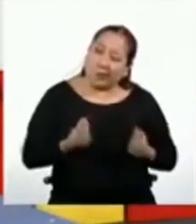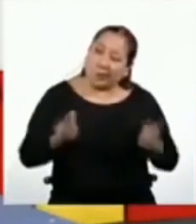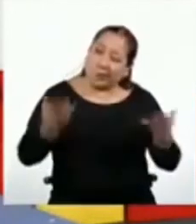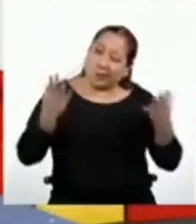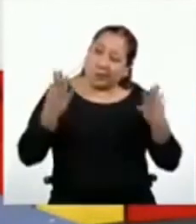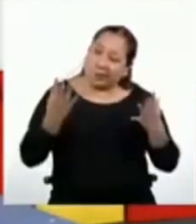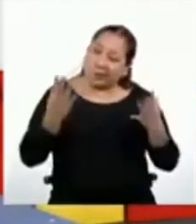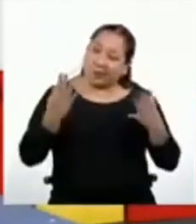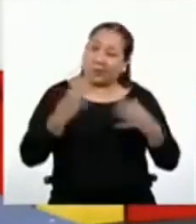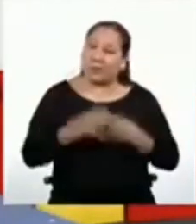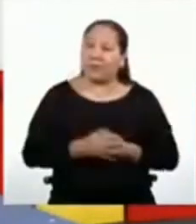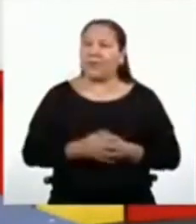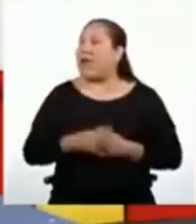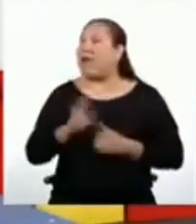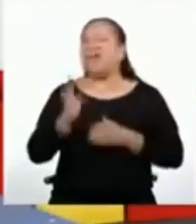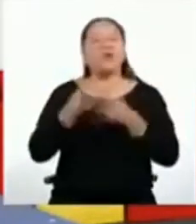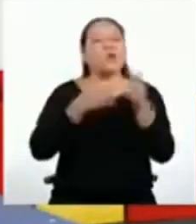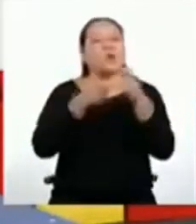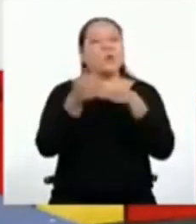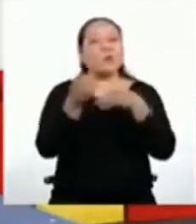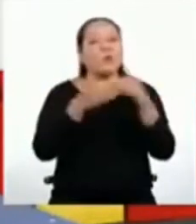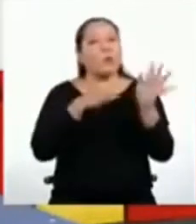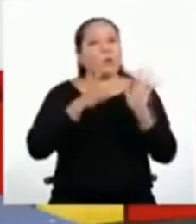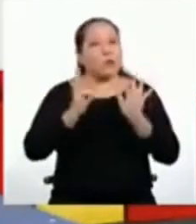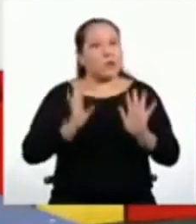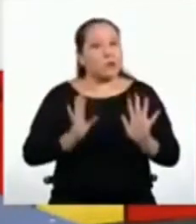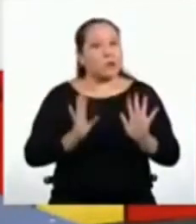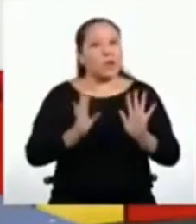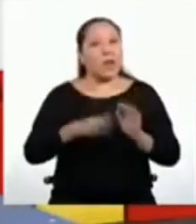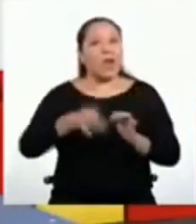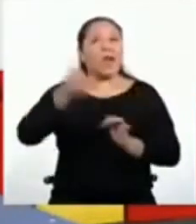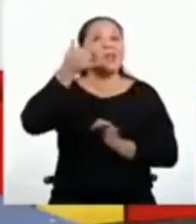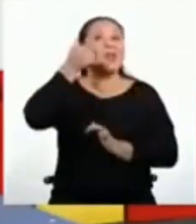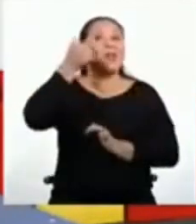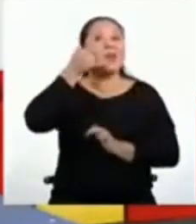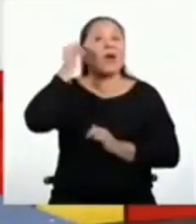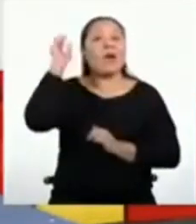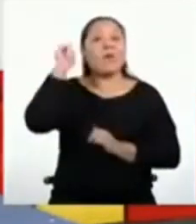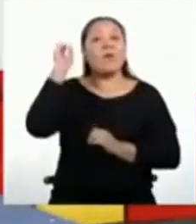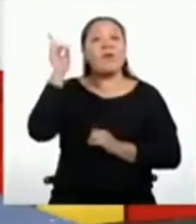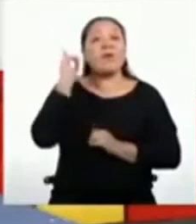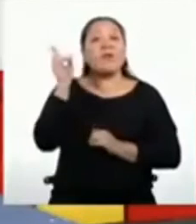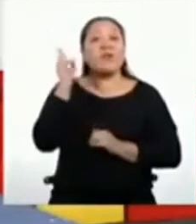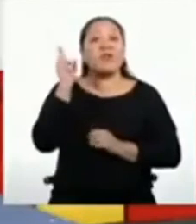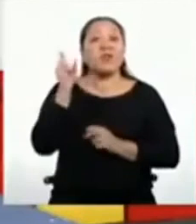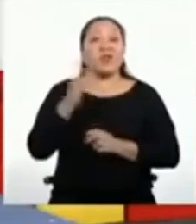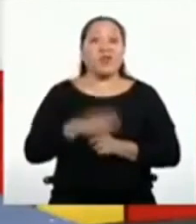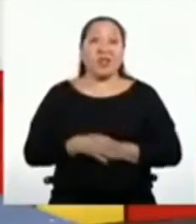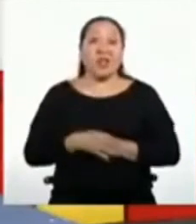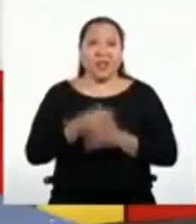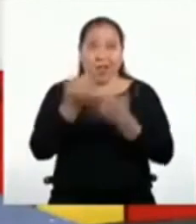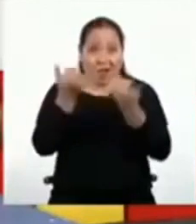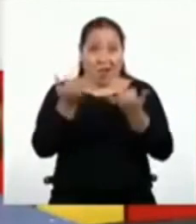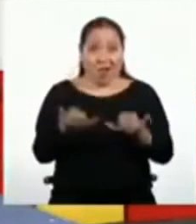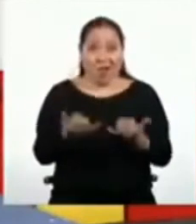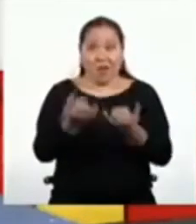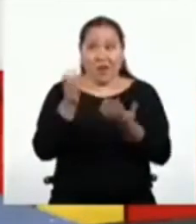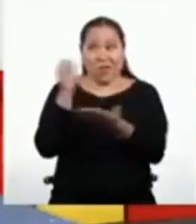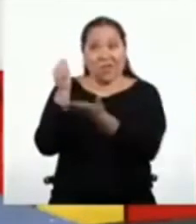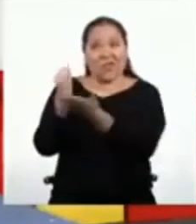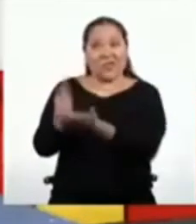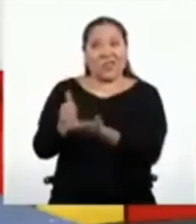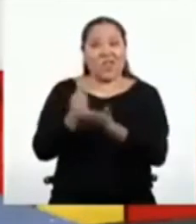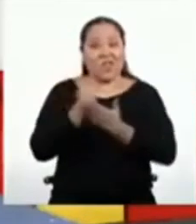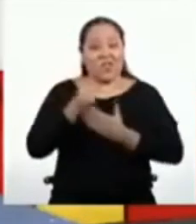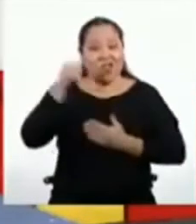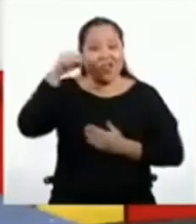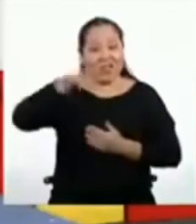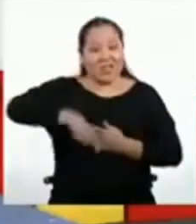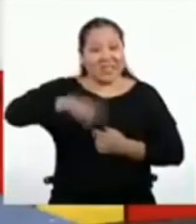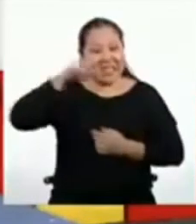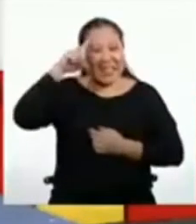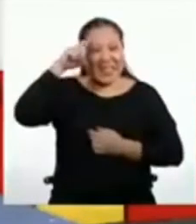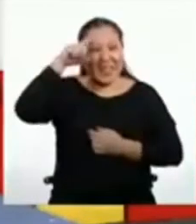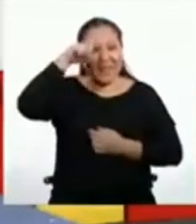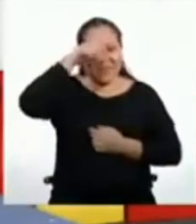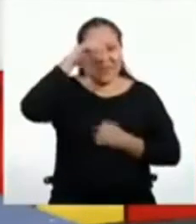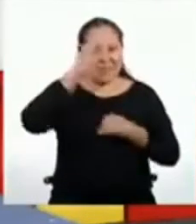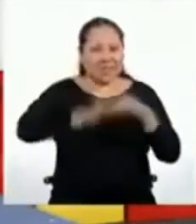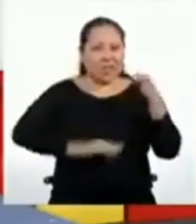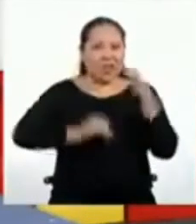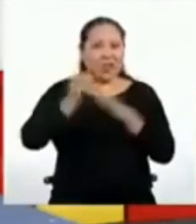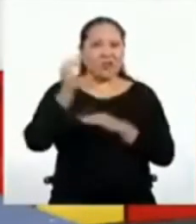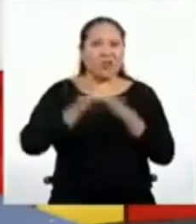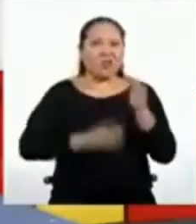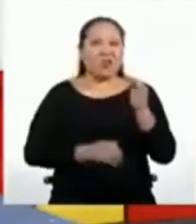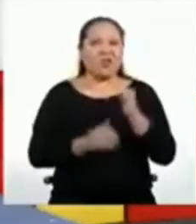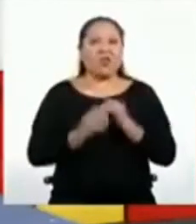Bueno, no importa eso. Es momento de llamar a nuestra profesora del día para que nos ayude con este difícil desafío de